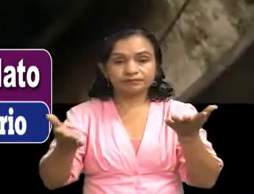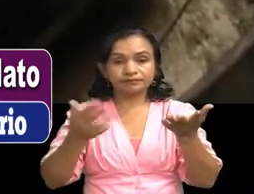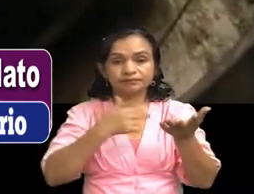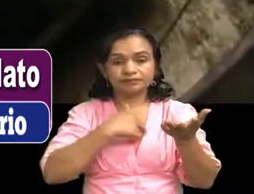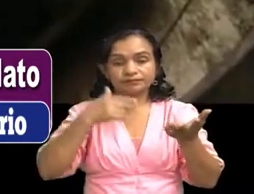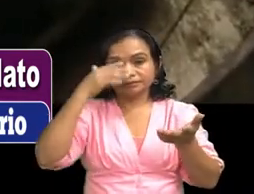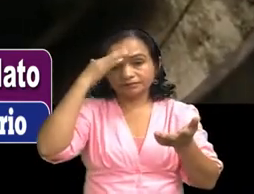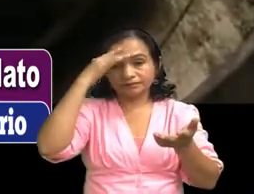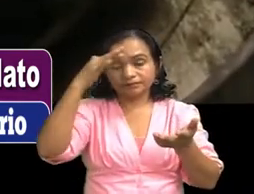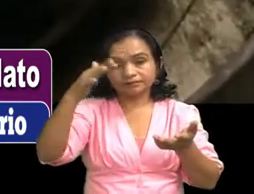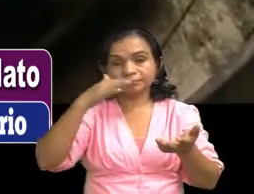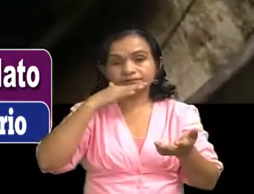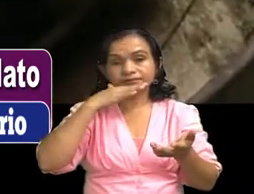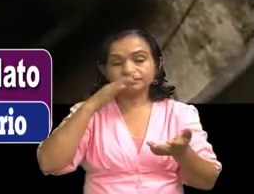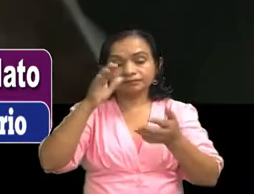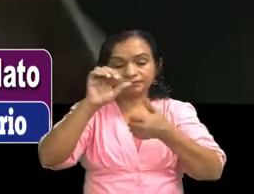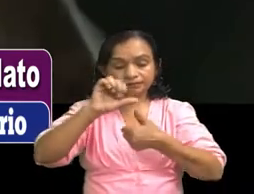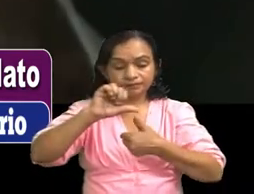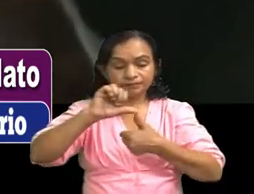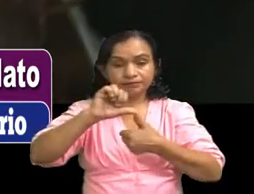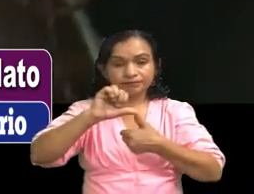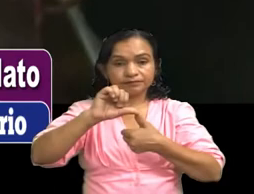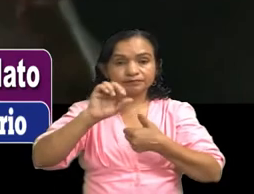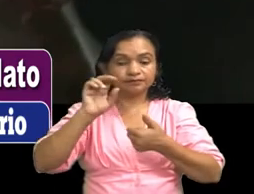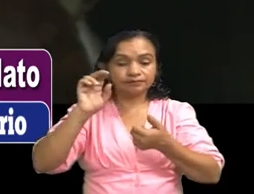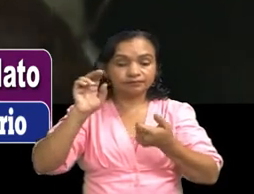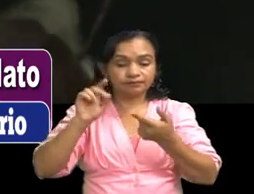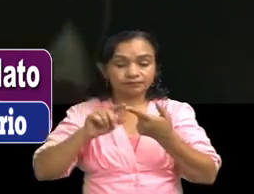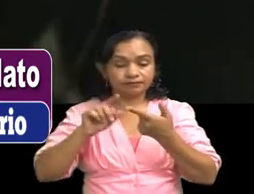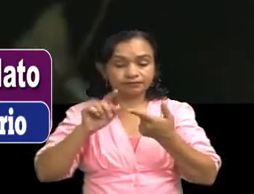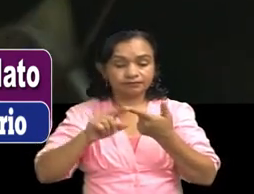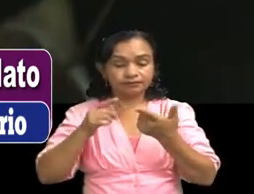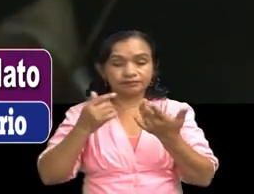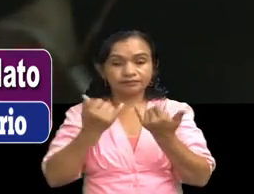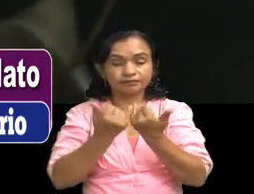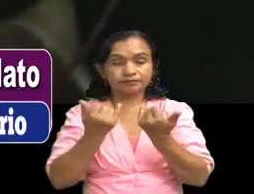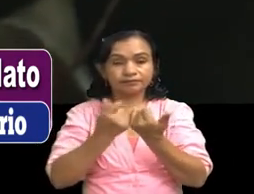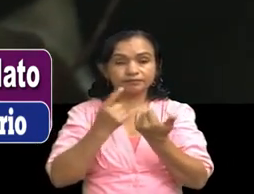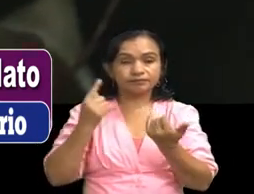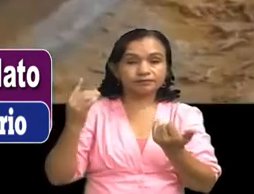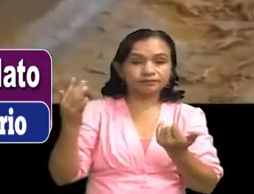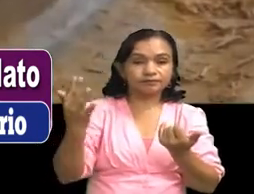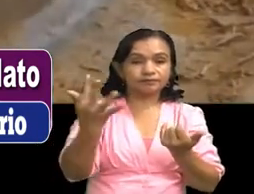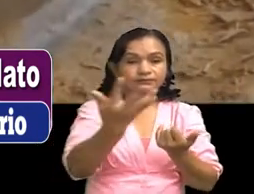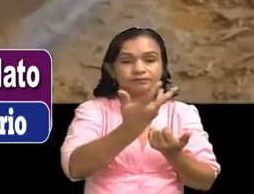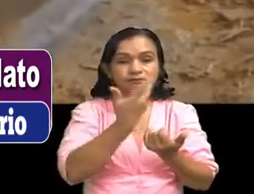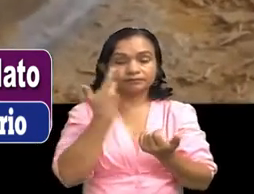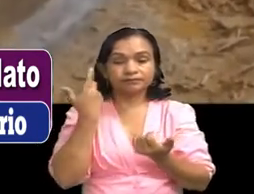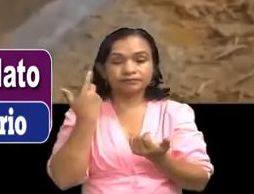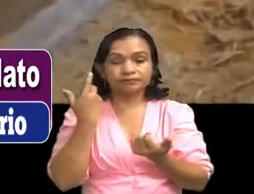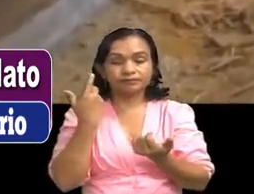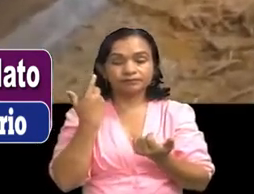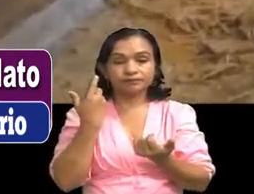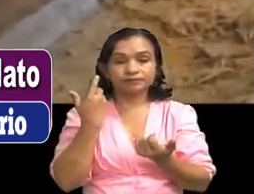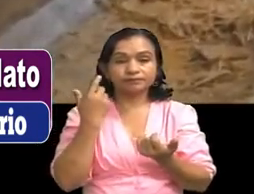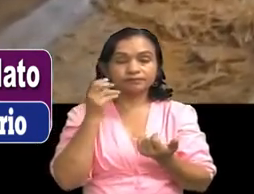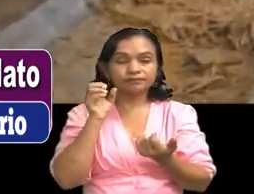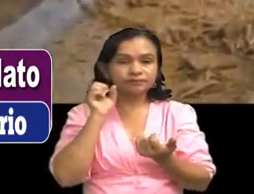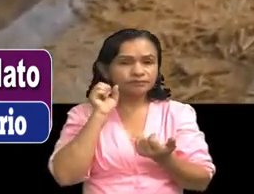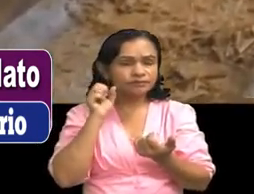de México, toda Centroamérica, Vietnam, ¿ya? Toda esa línea, Asia, ¿ya?